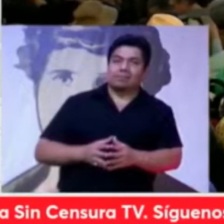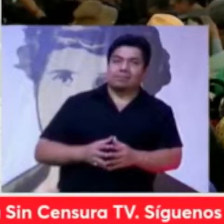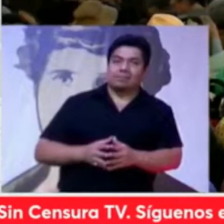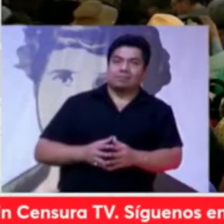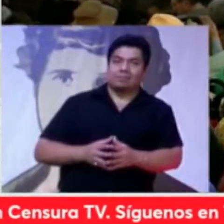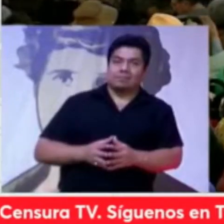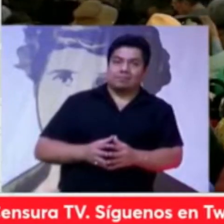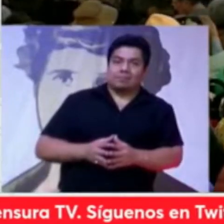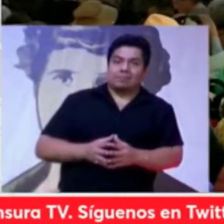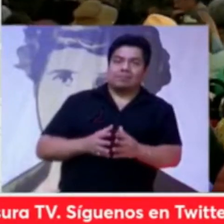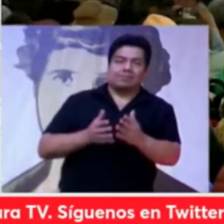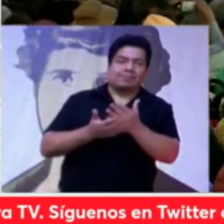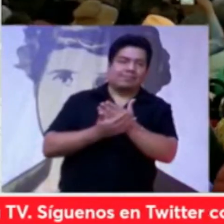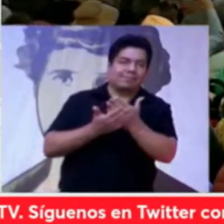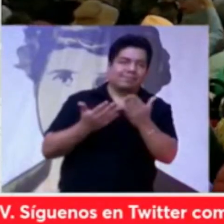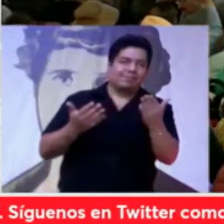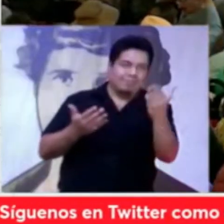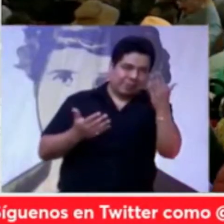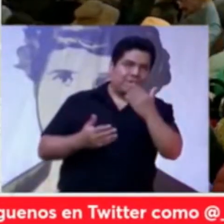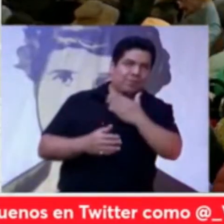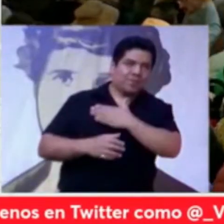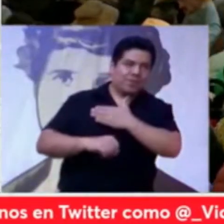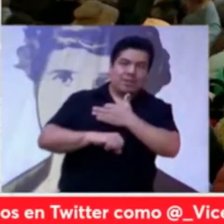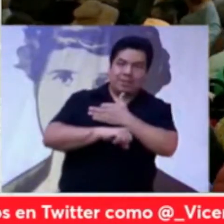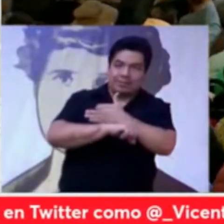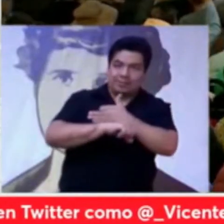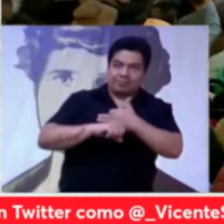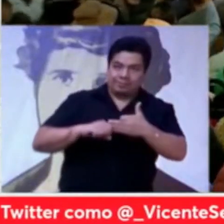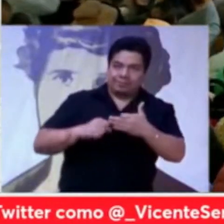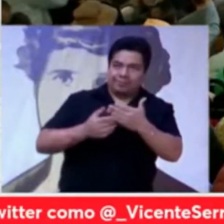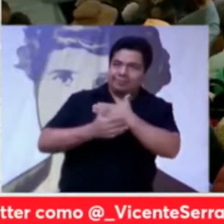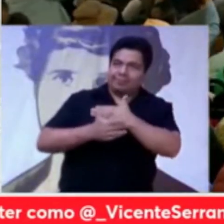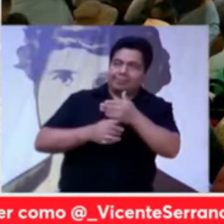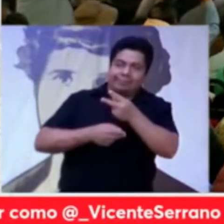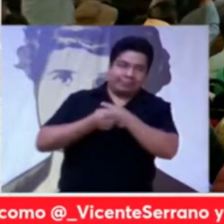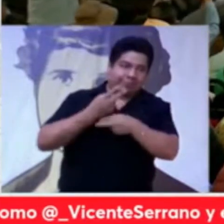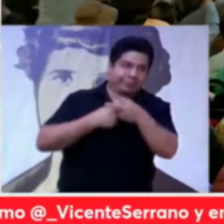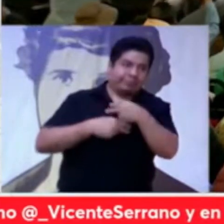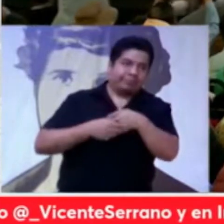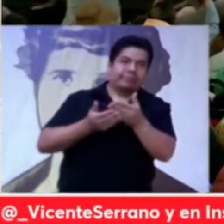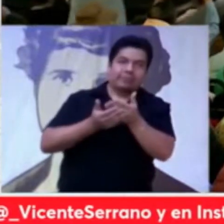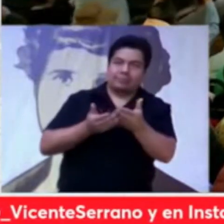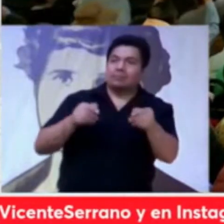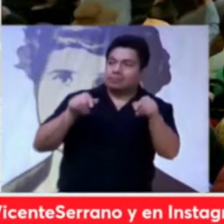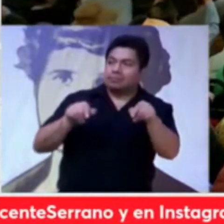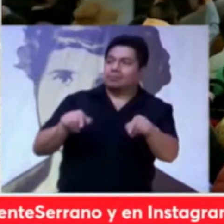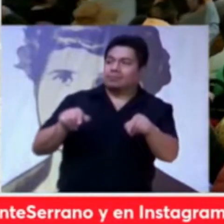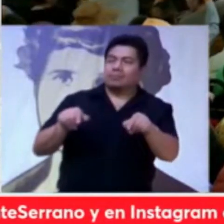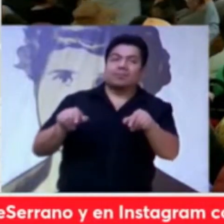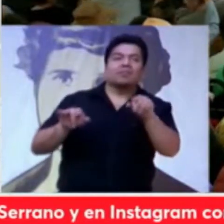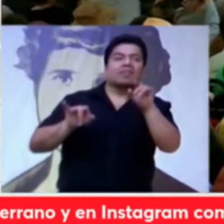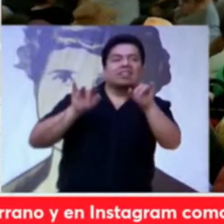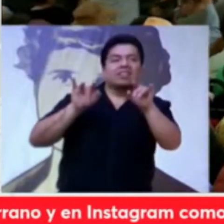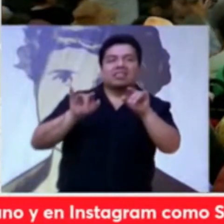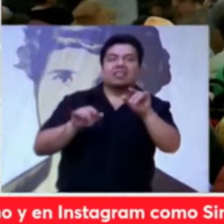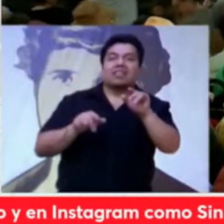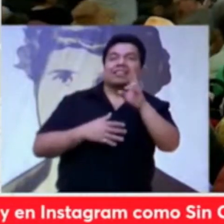neta Buenas tardes a todos se ustedes Bienvenidos a a este chairo